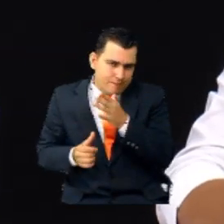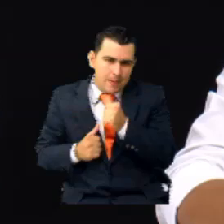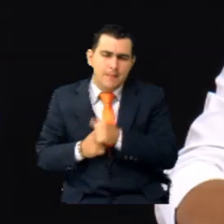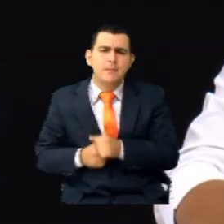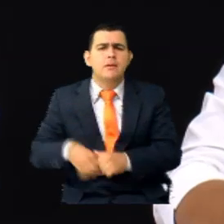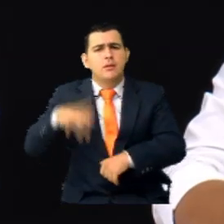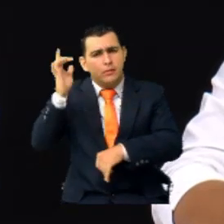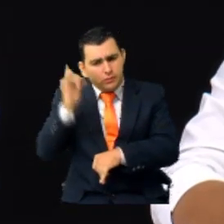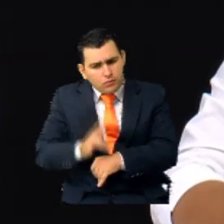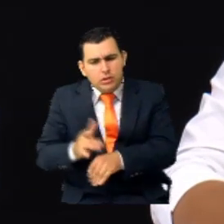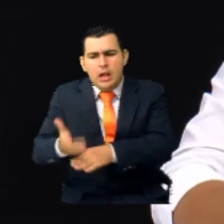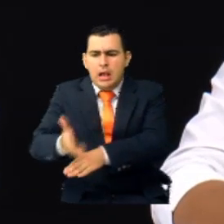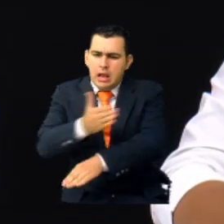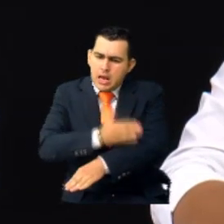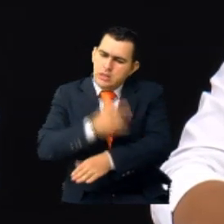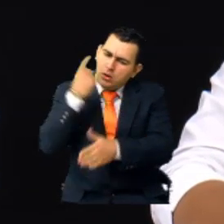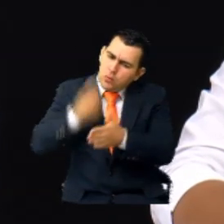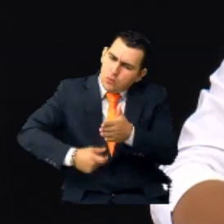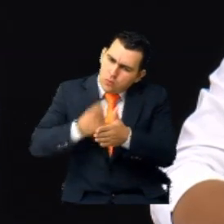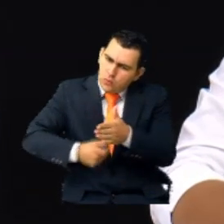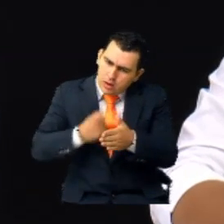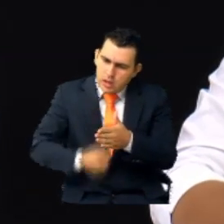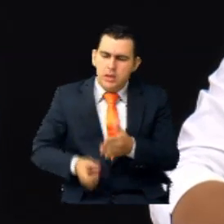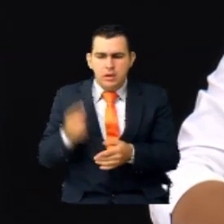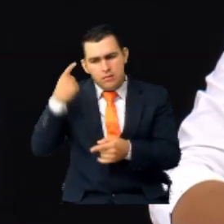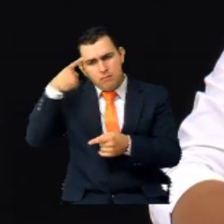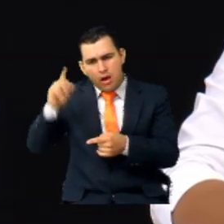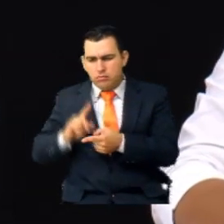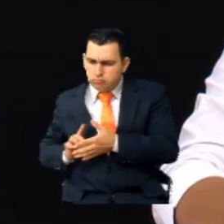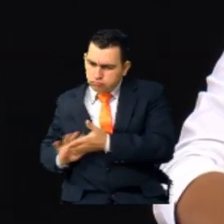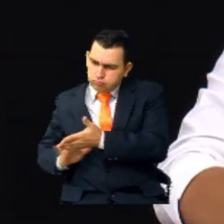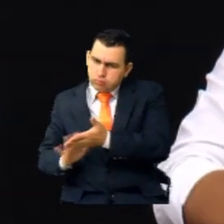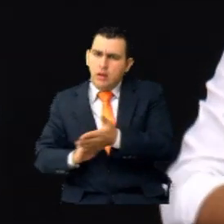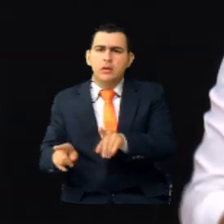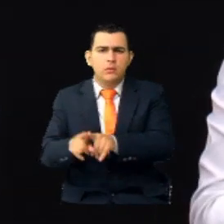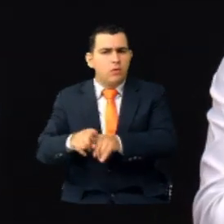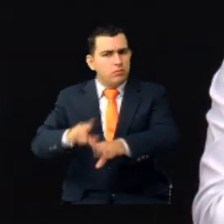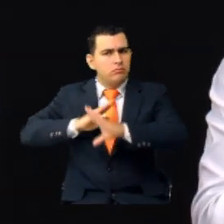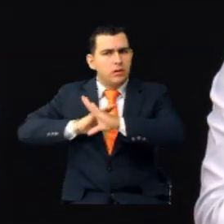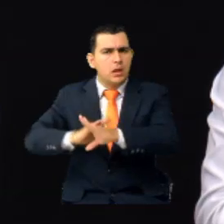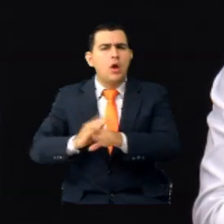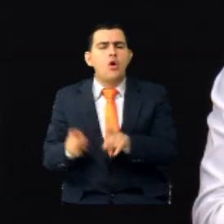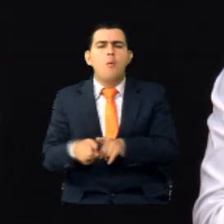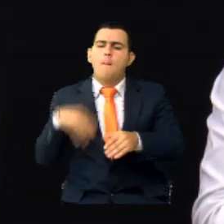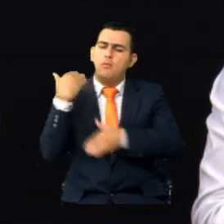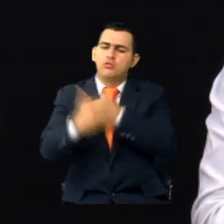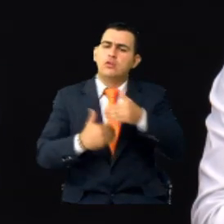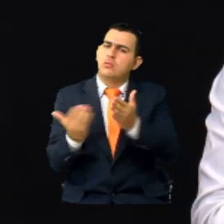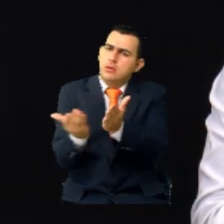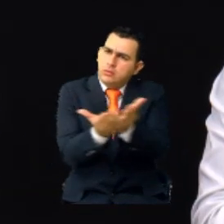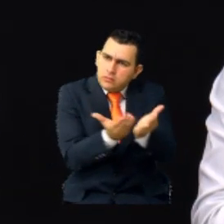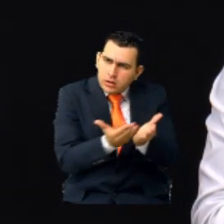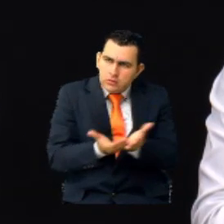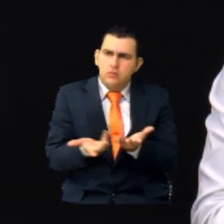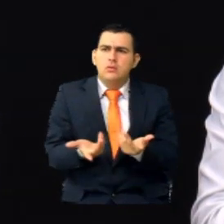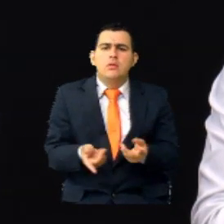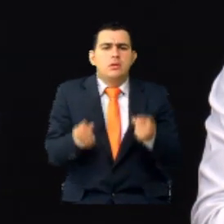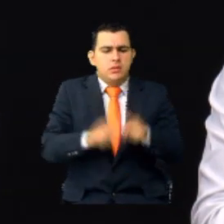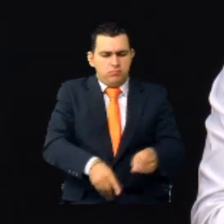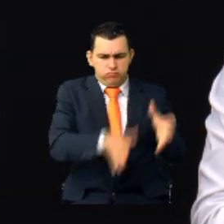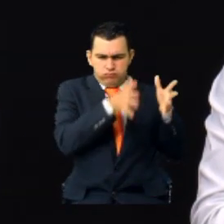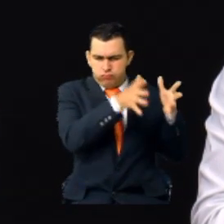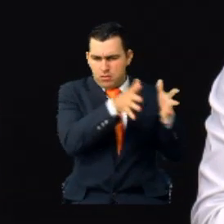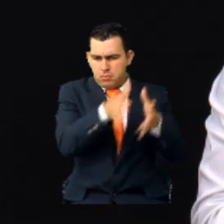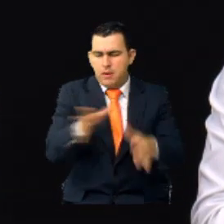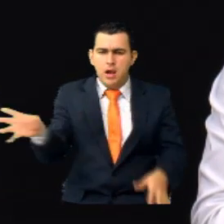correctivos, no solamente para combatir ese flagelo, sino además para prevenirlo a través de un proceso de educación y de capacitación con